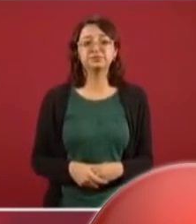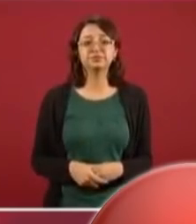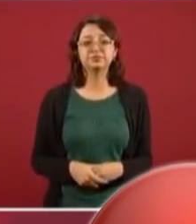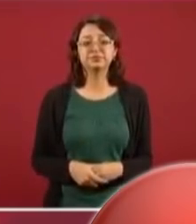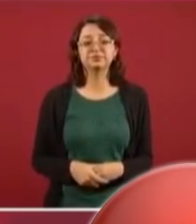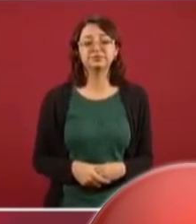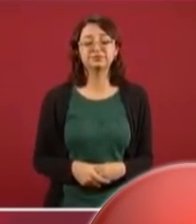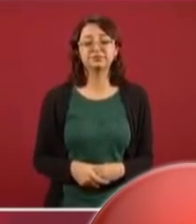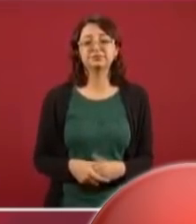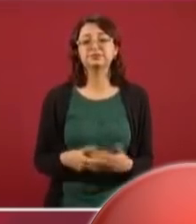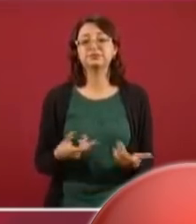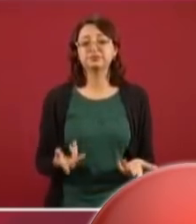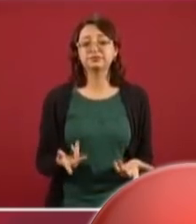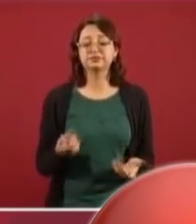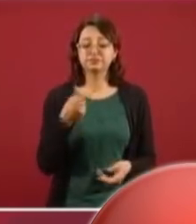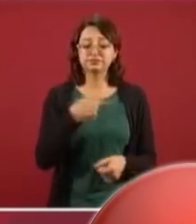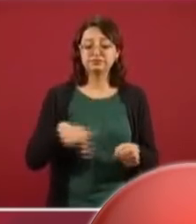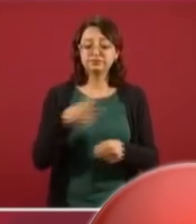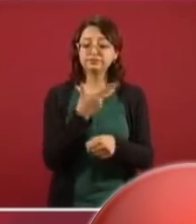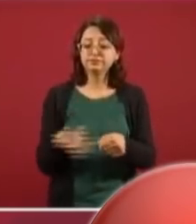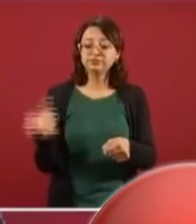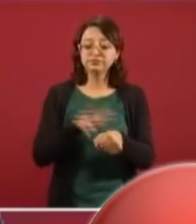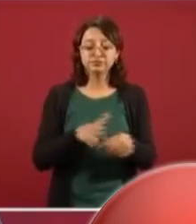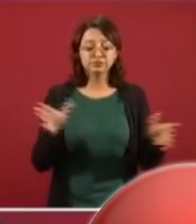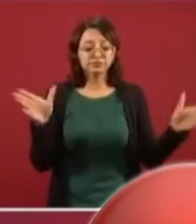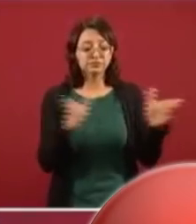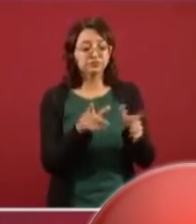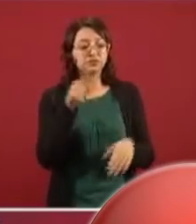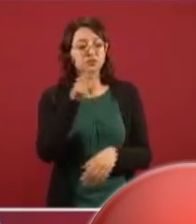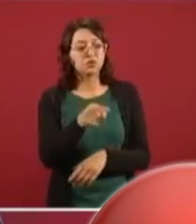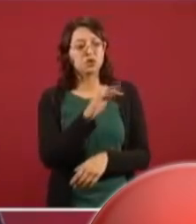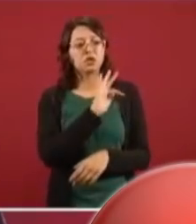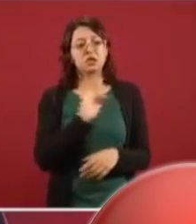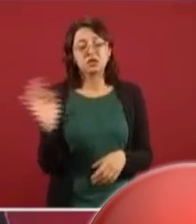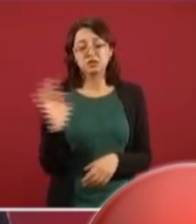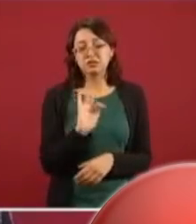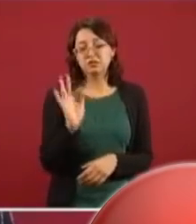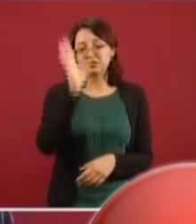utilizar esas clínicas mediante un acuerdo